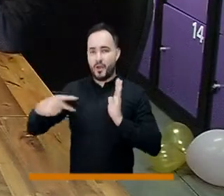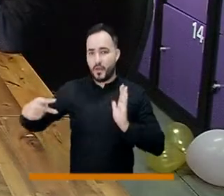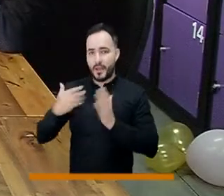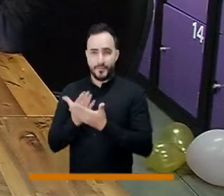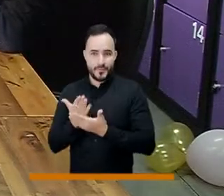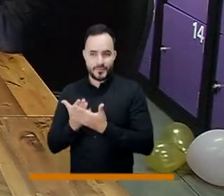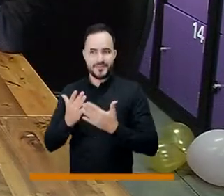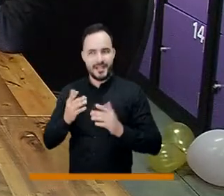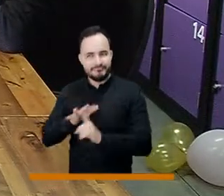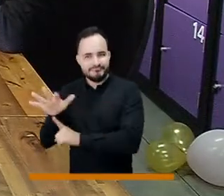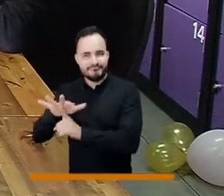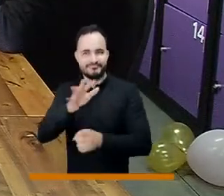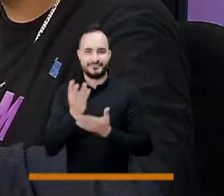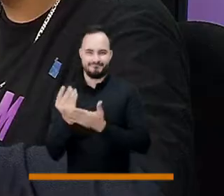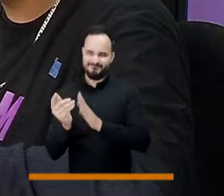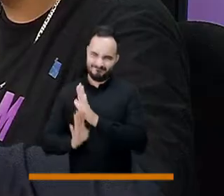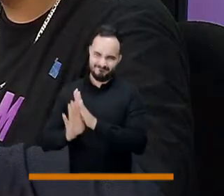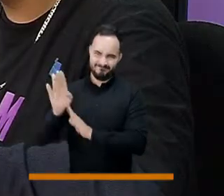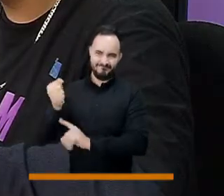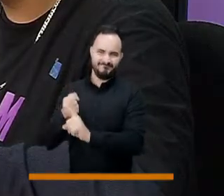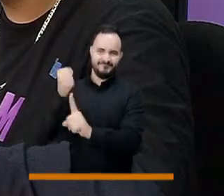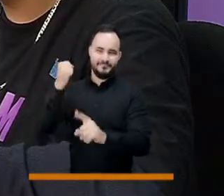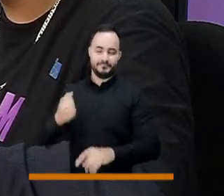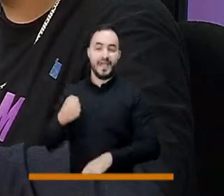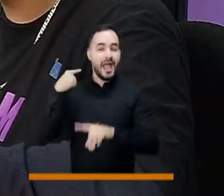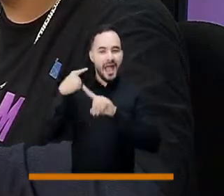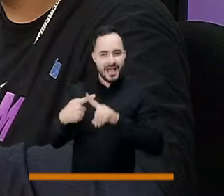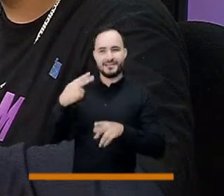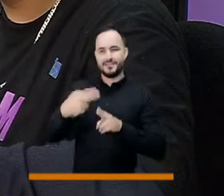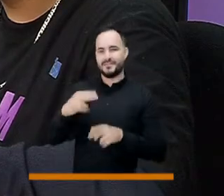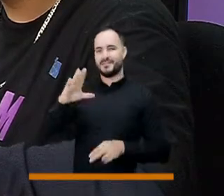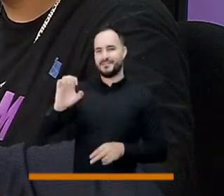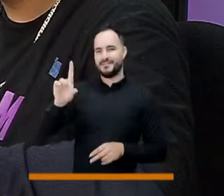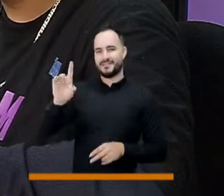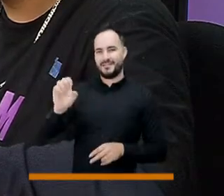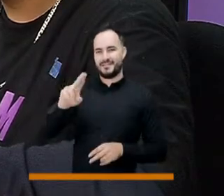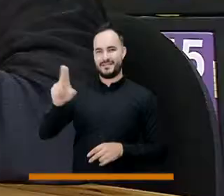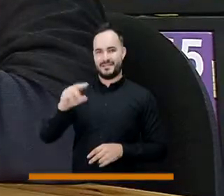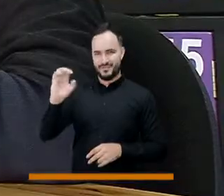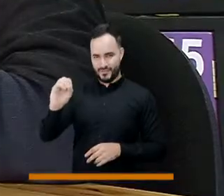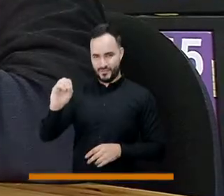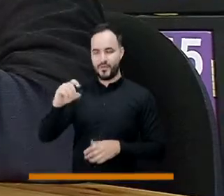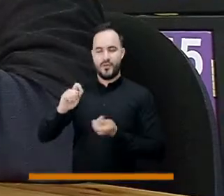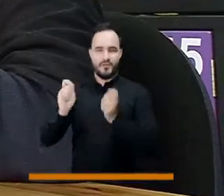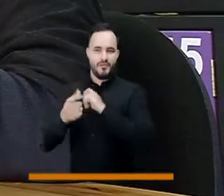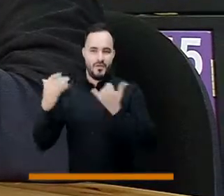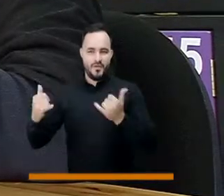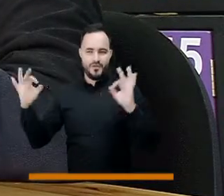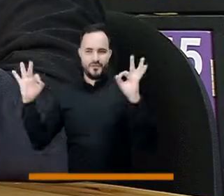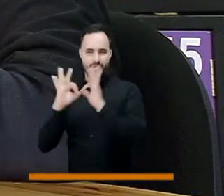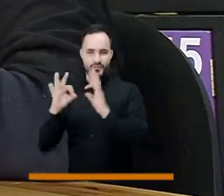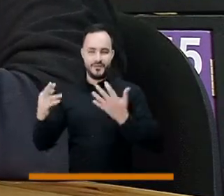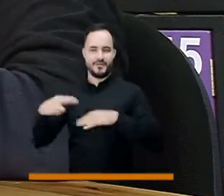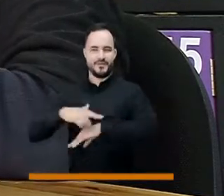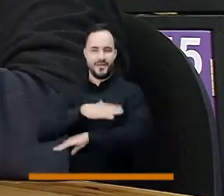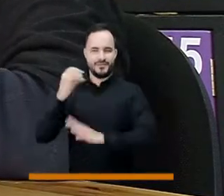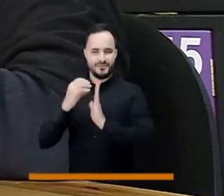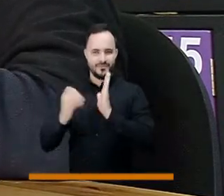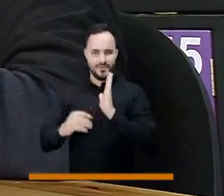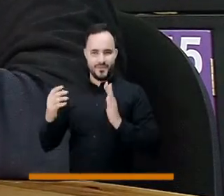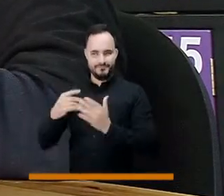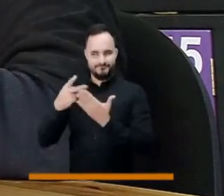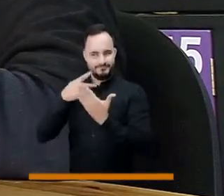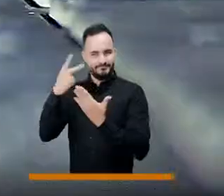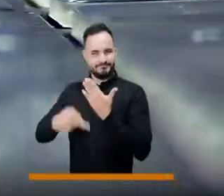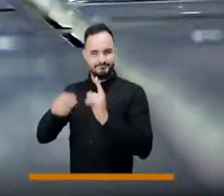de la ciudad de Medellín. En el antiguo Cedeso de San Javier, hoy opera con esa tarea el primer centro del